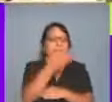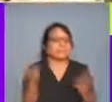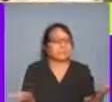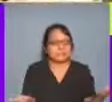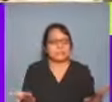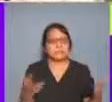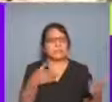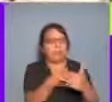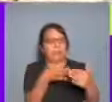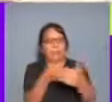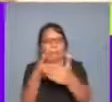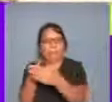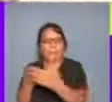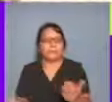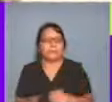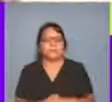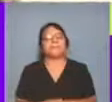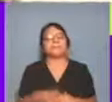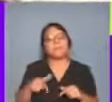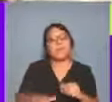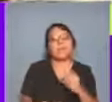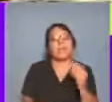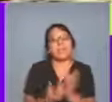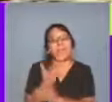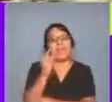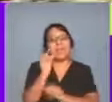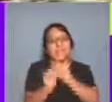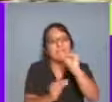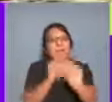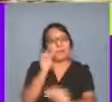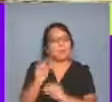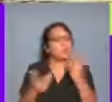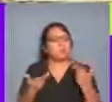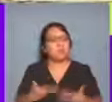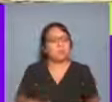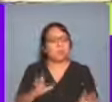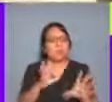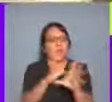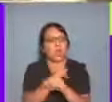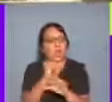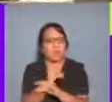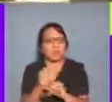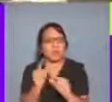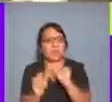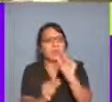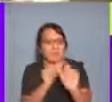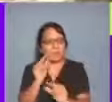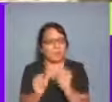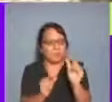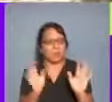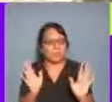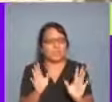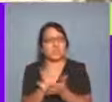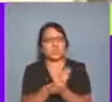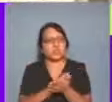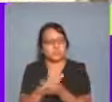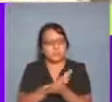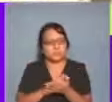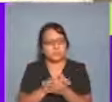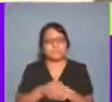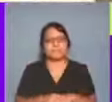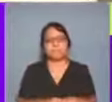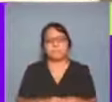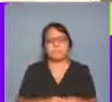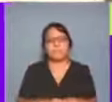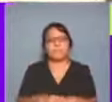bien de a poquito en esta mañana se fue normalizando a poco el tema del transporte urbano con el tema de los colectivos